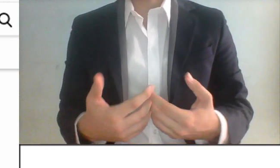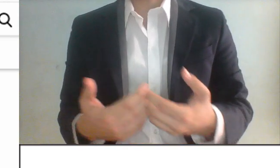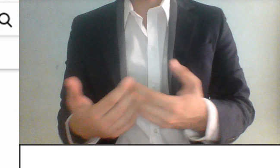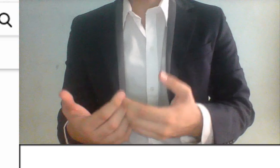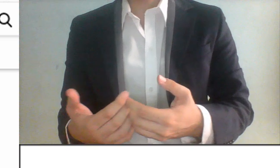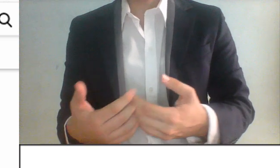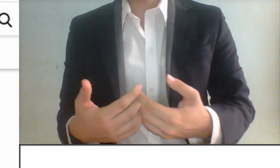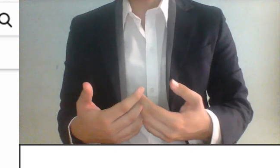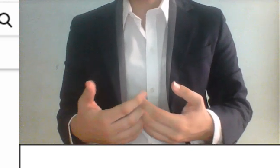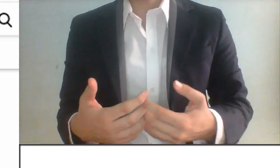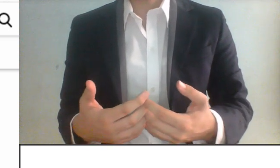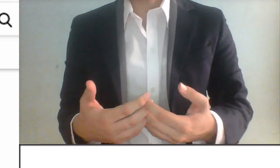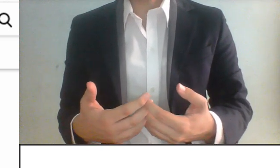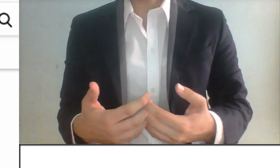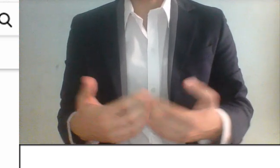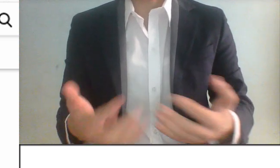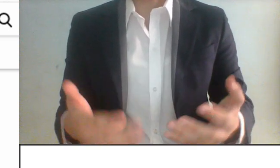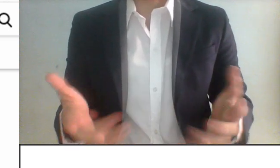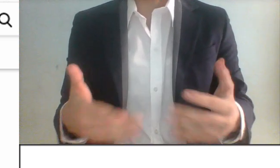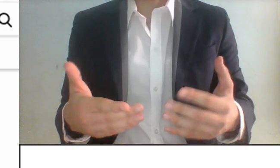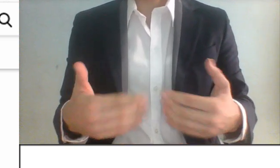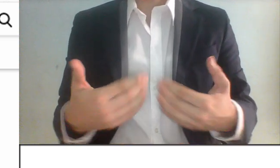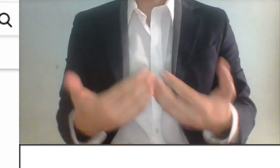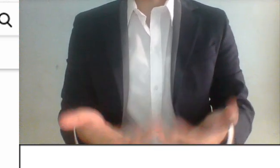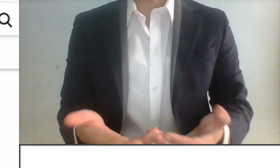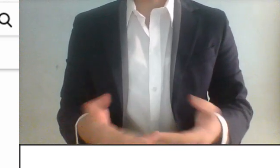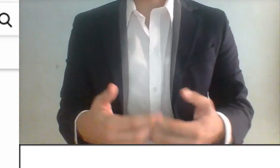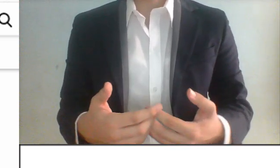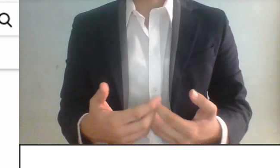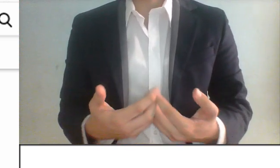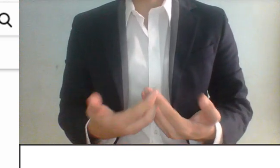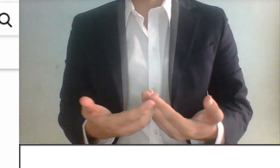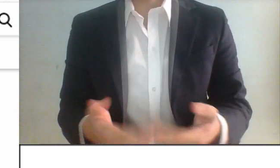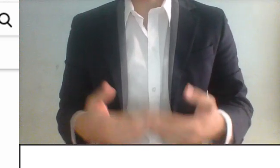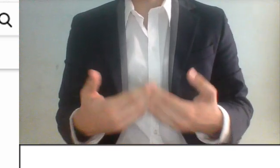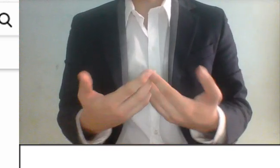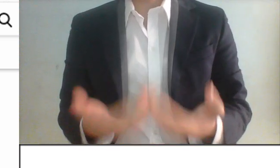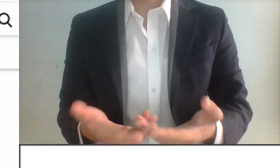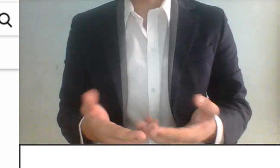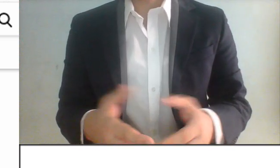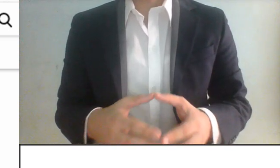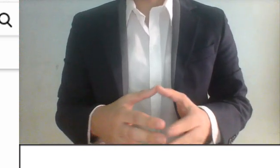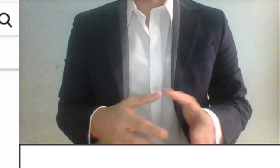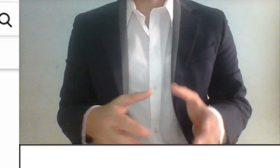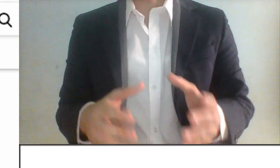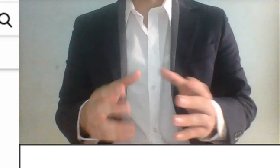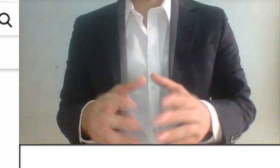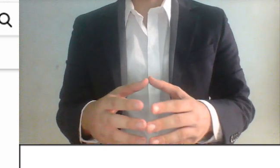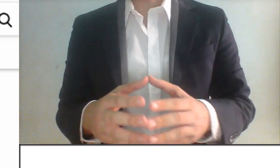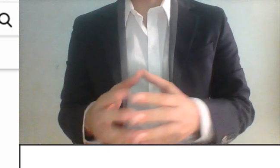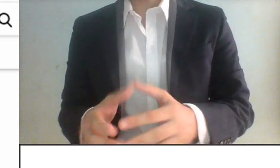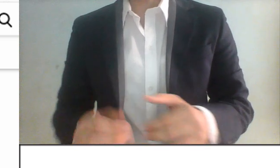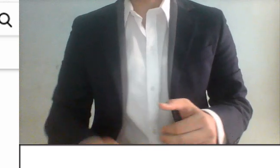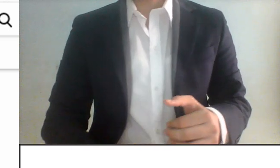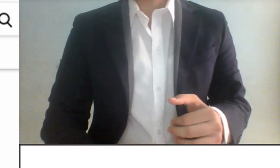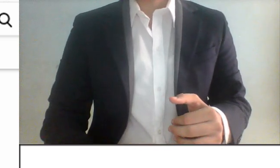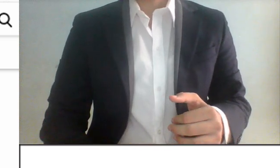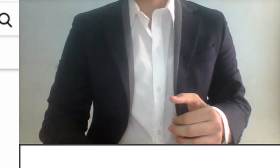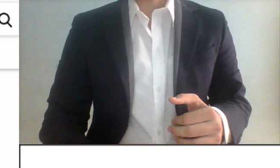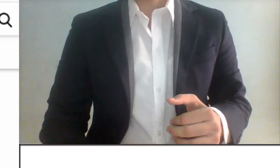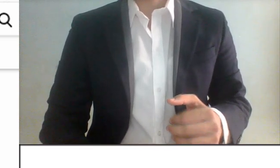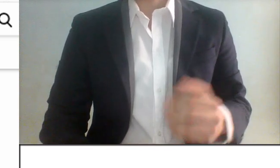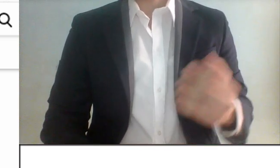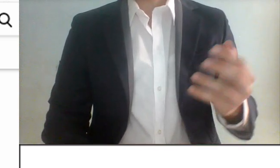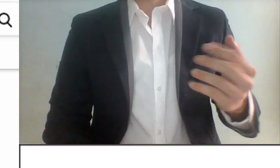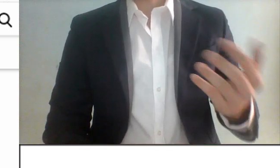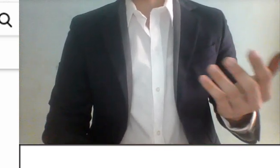está suspensión provisional se termina convirtiendo en una suspensión definitiva y bueno aquí por qué ocurre este tipo de